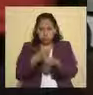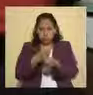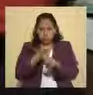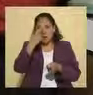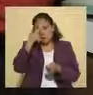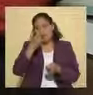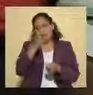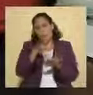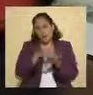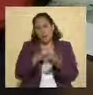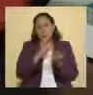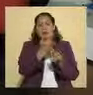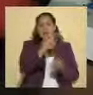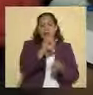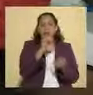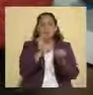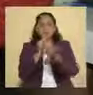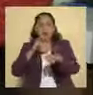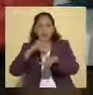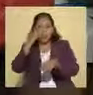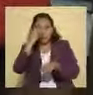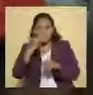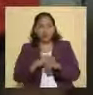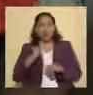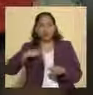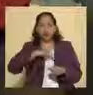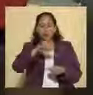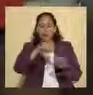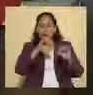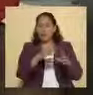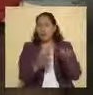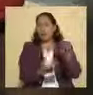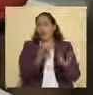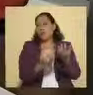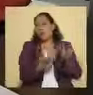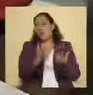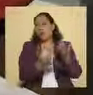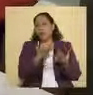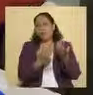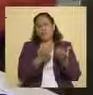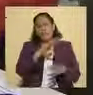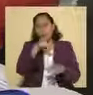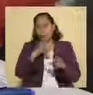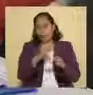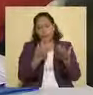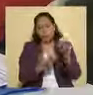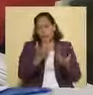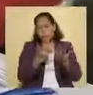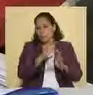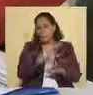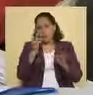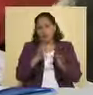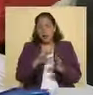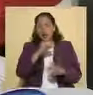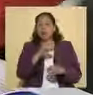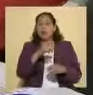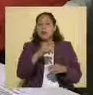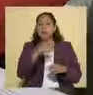economizar tanto gas como tiempo no entonces aquí las vamos a dejar realmente hasta que se cuezan totalmente Si hay que tener en cuenta que